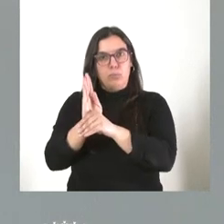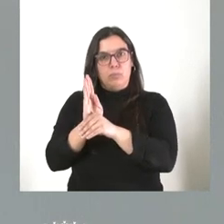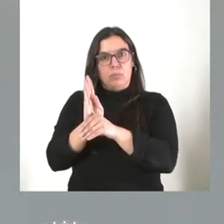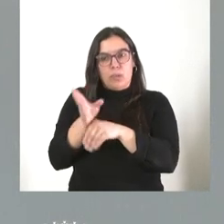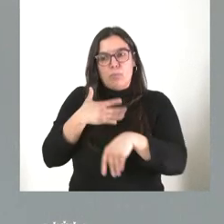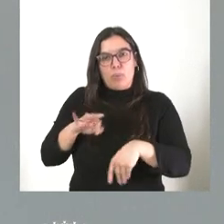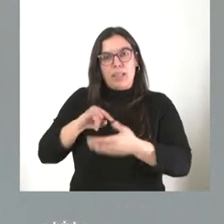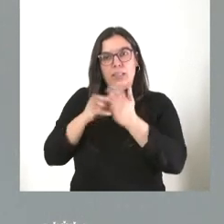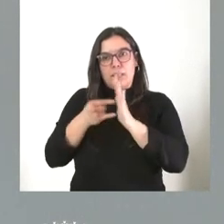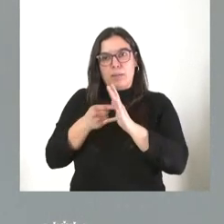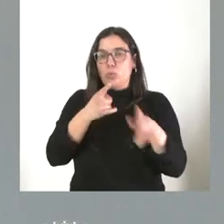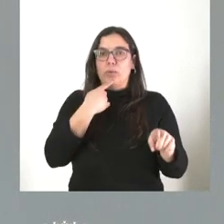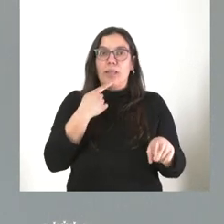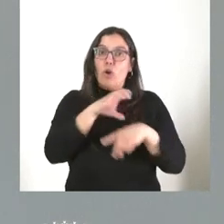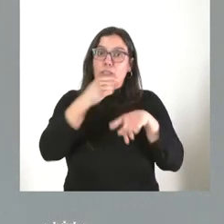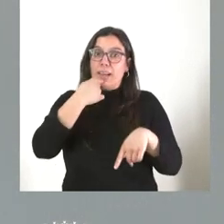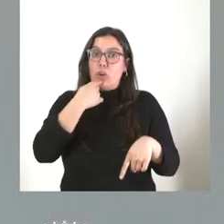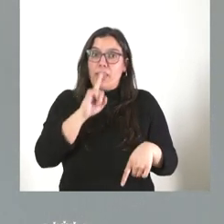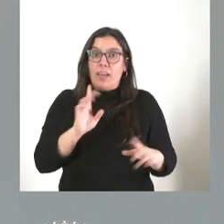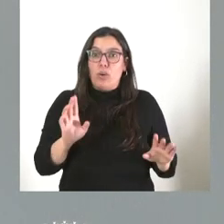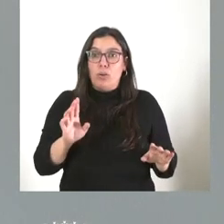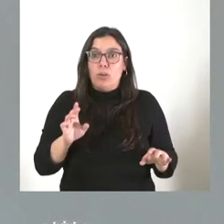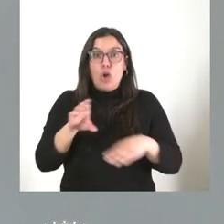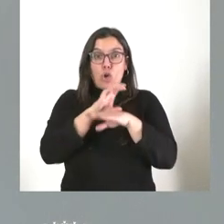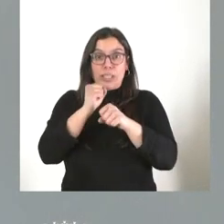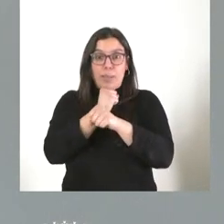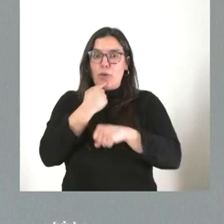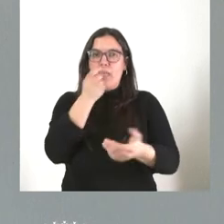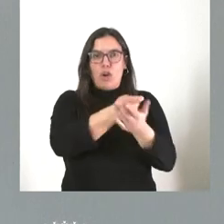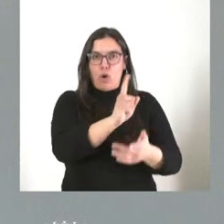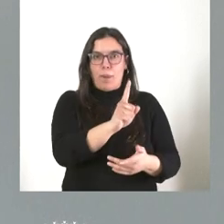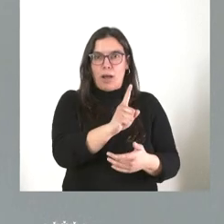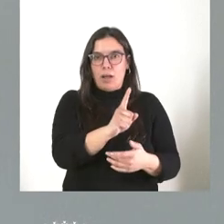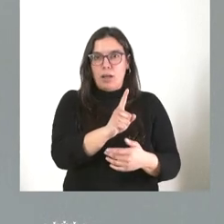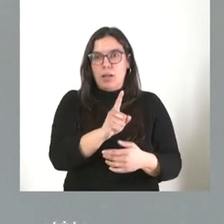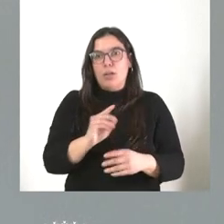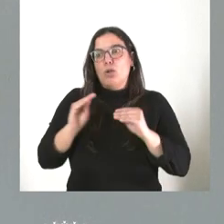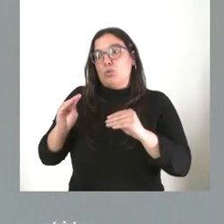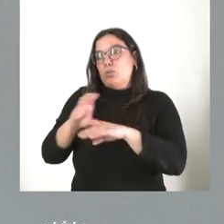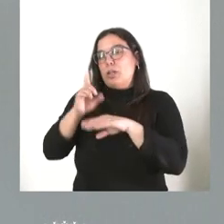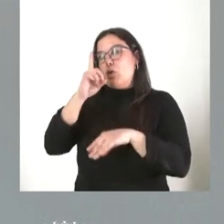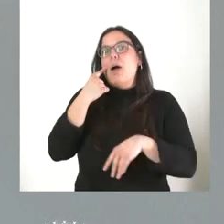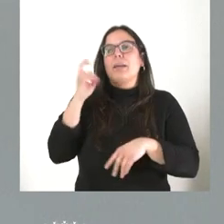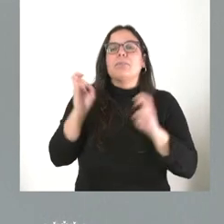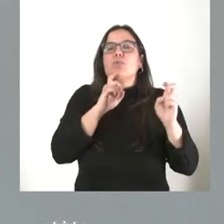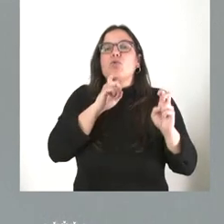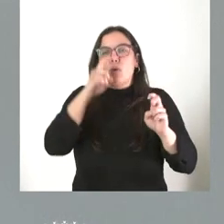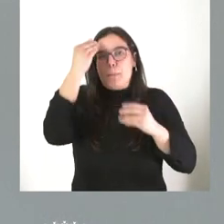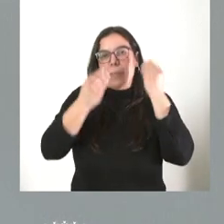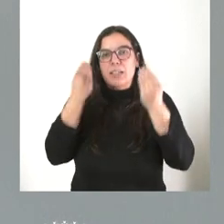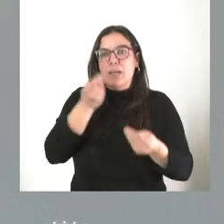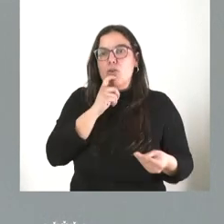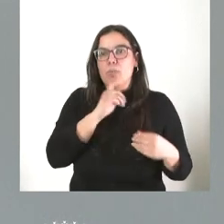del sistema dicho que no el consejero que no será desde su consejería en su totalidad no vamos a ver qué otras fuentes puede haber y por tanto